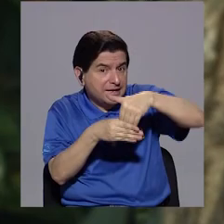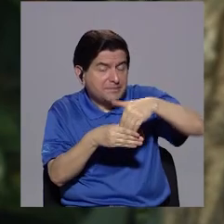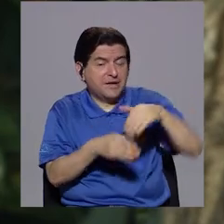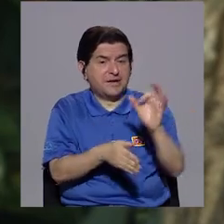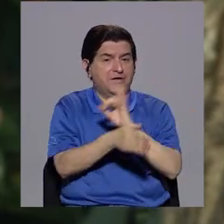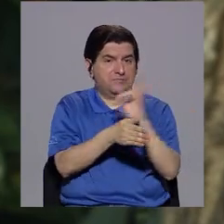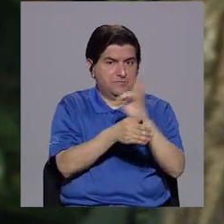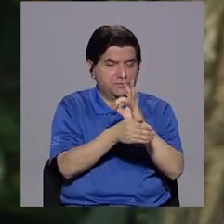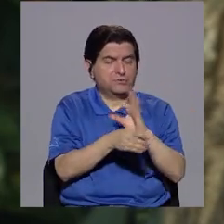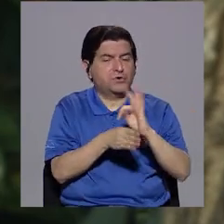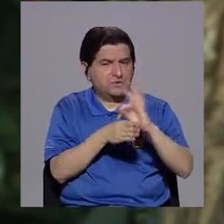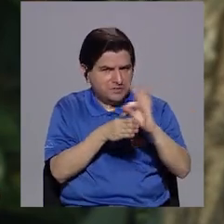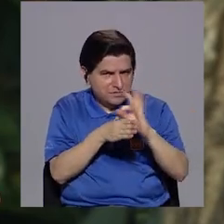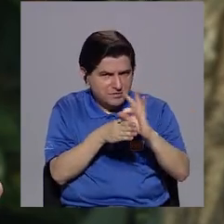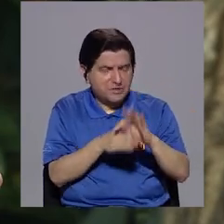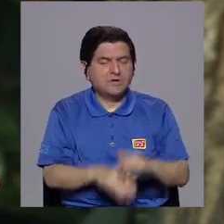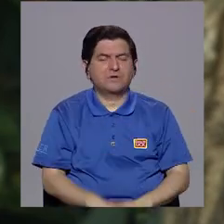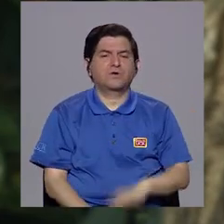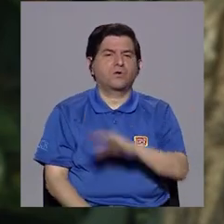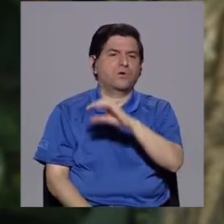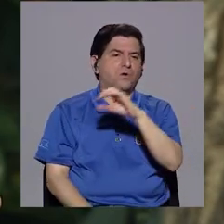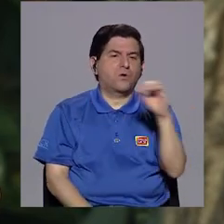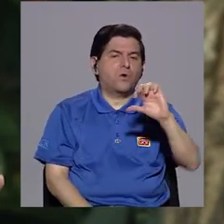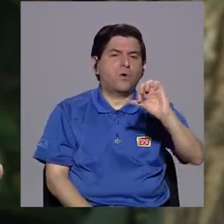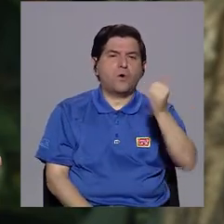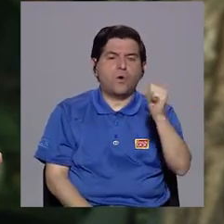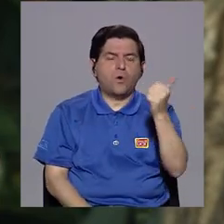interviene y está haciendo la función de terapeuta, y a veces hay